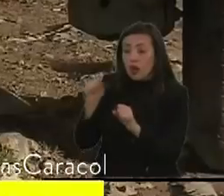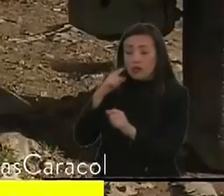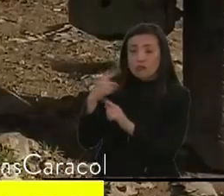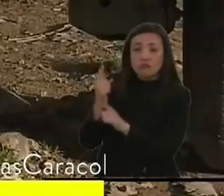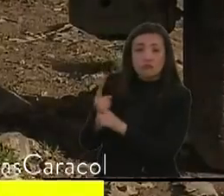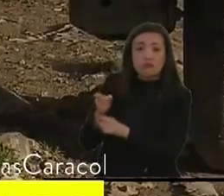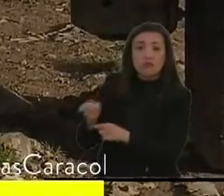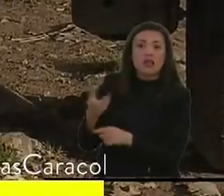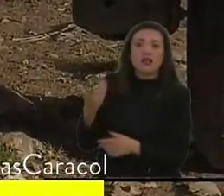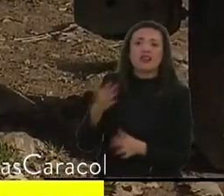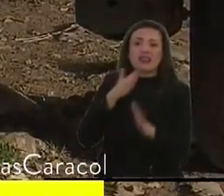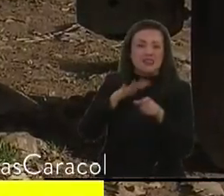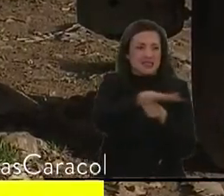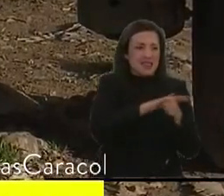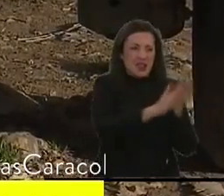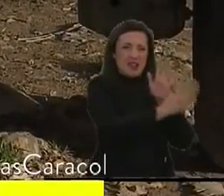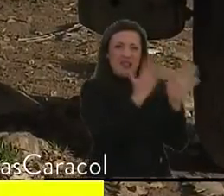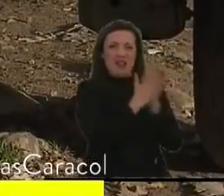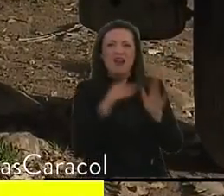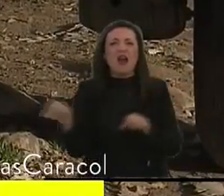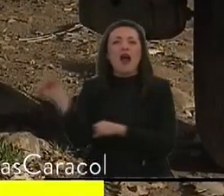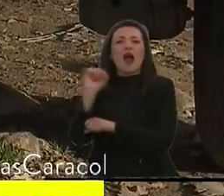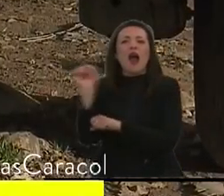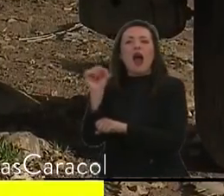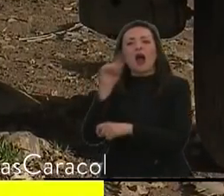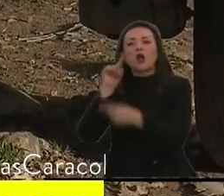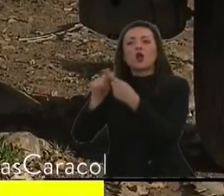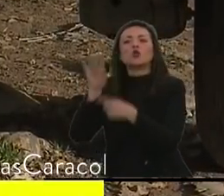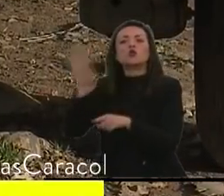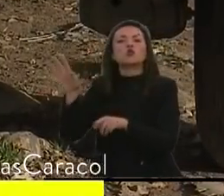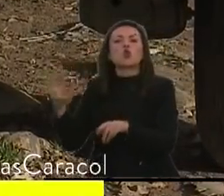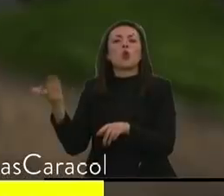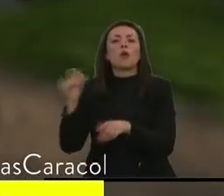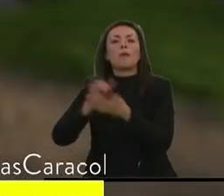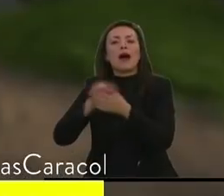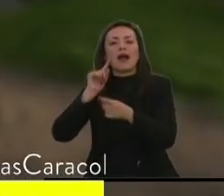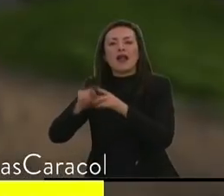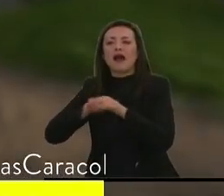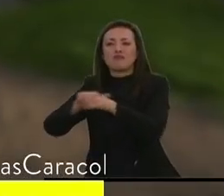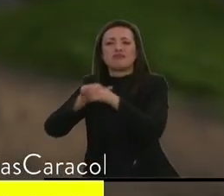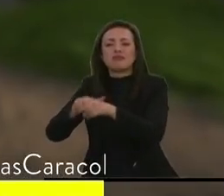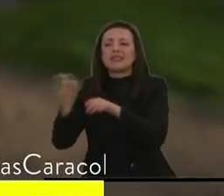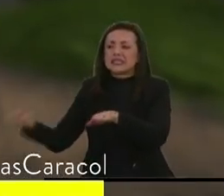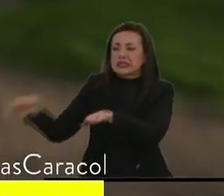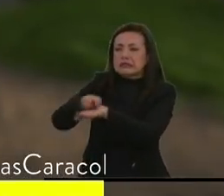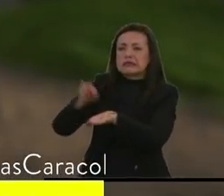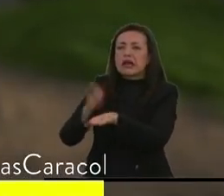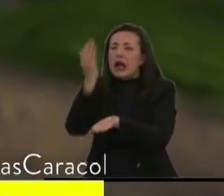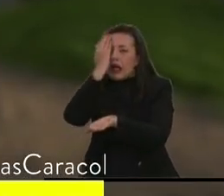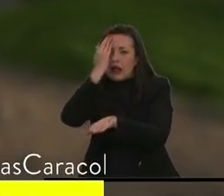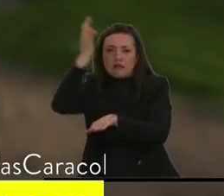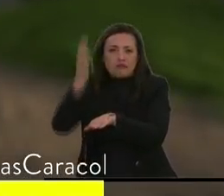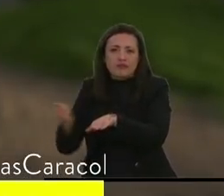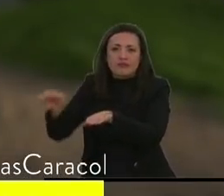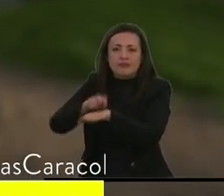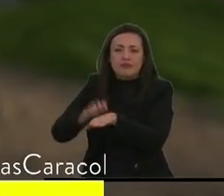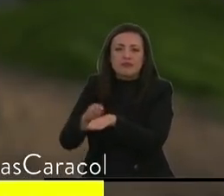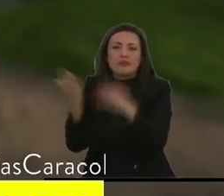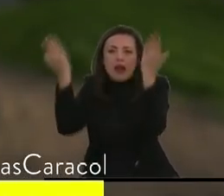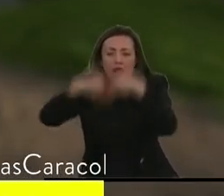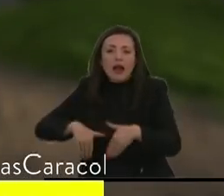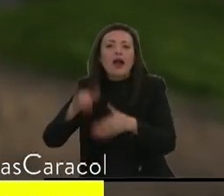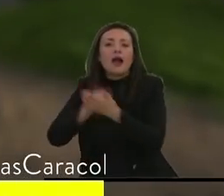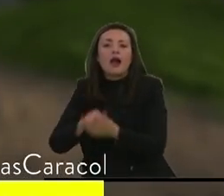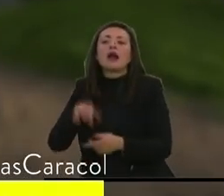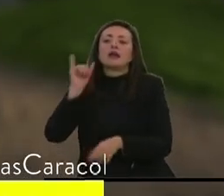el ciudadano expone, es un vehículo que está dedicado al transporte ilegal. Fue requerido por la policía, hubo una persecución